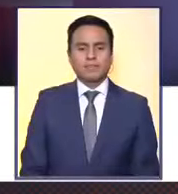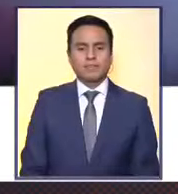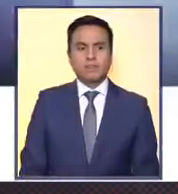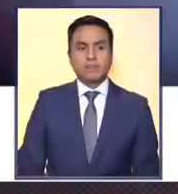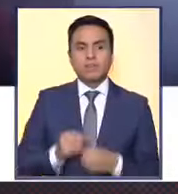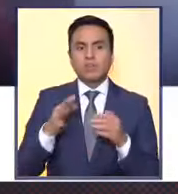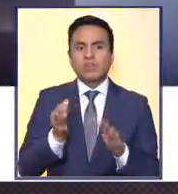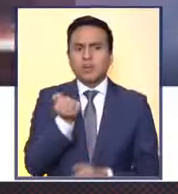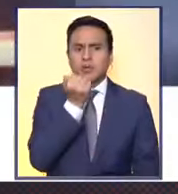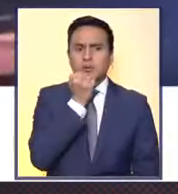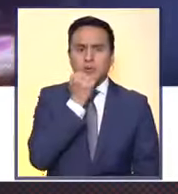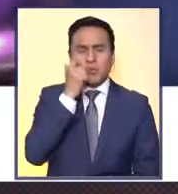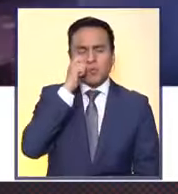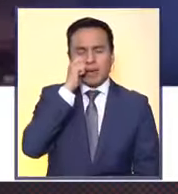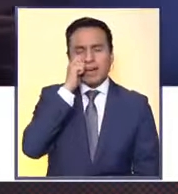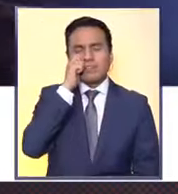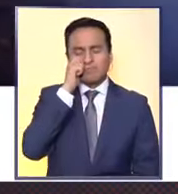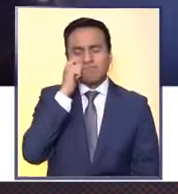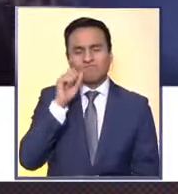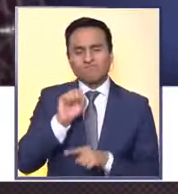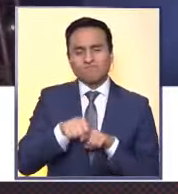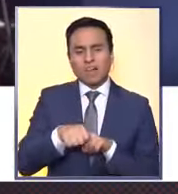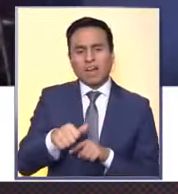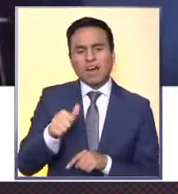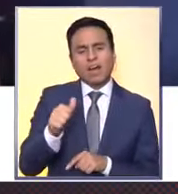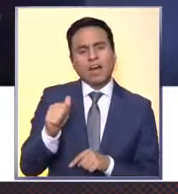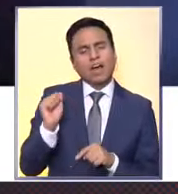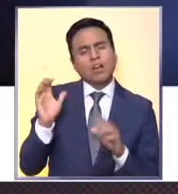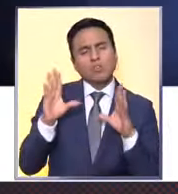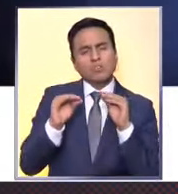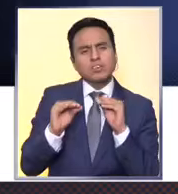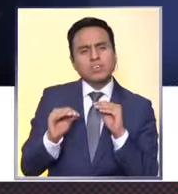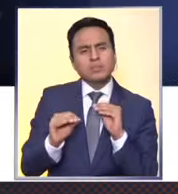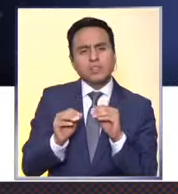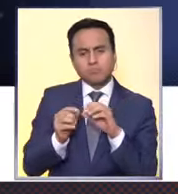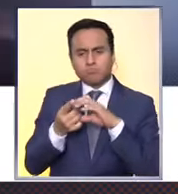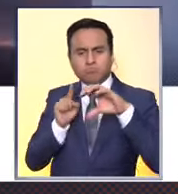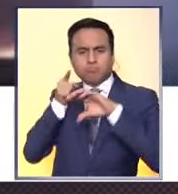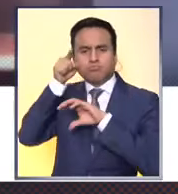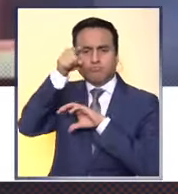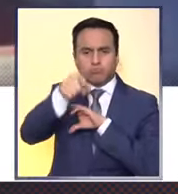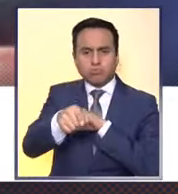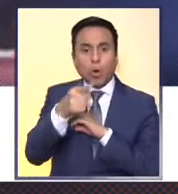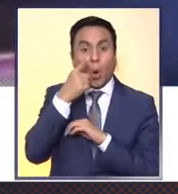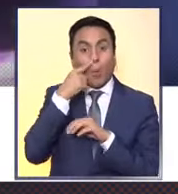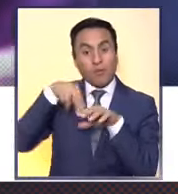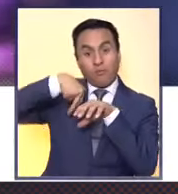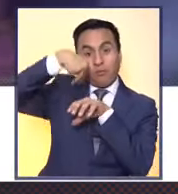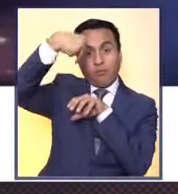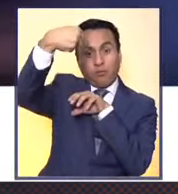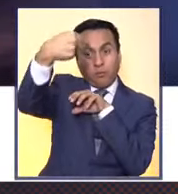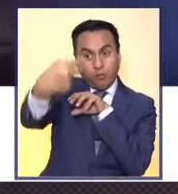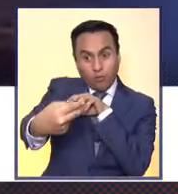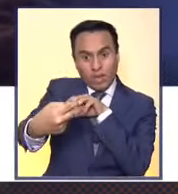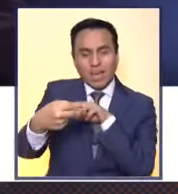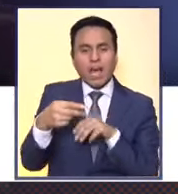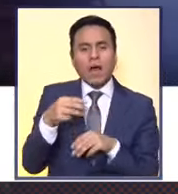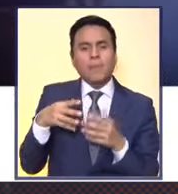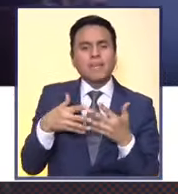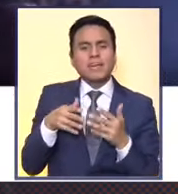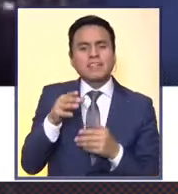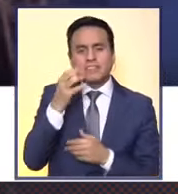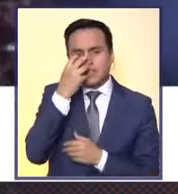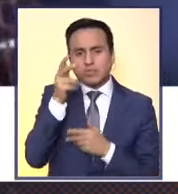fue un error humano. Así lo reconocía anoche aquí en Tele 13 el operador del cañón que lanzó al hombre bala del American Circus, su